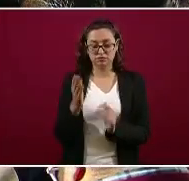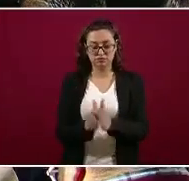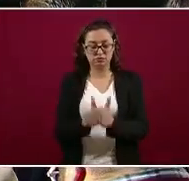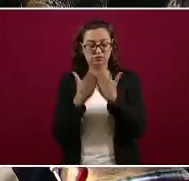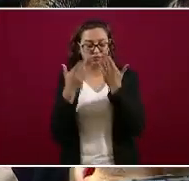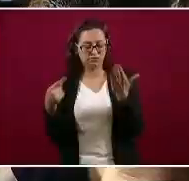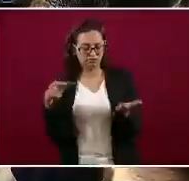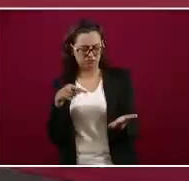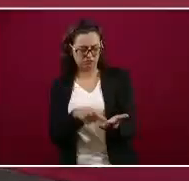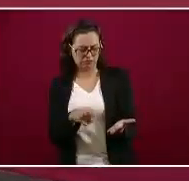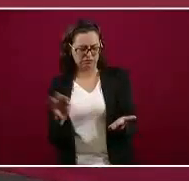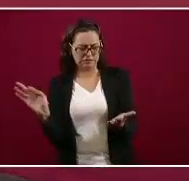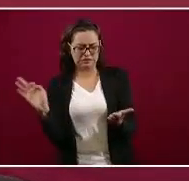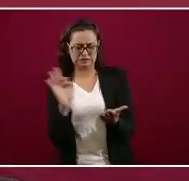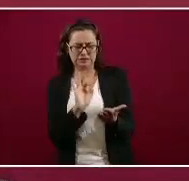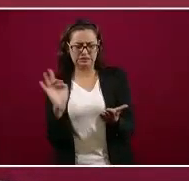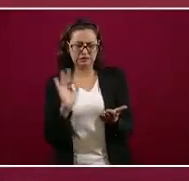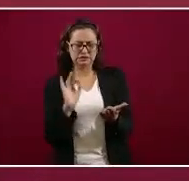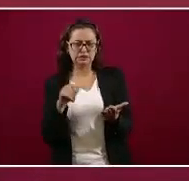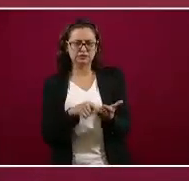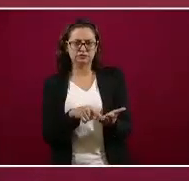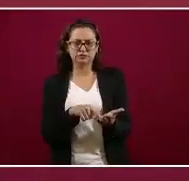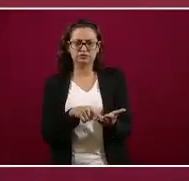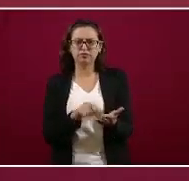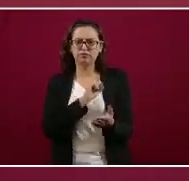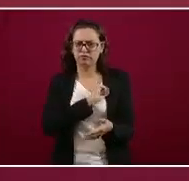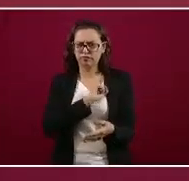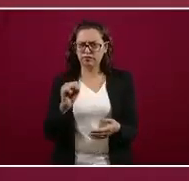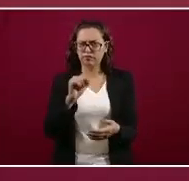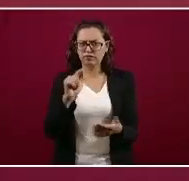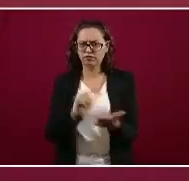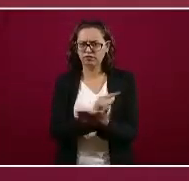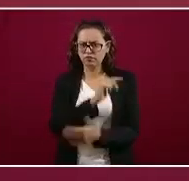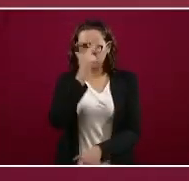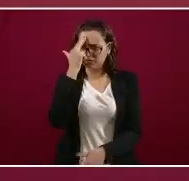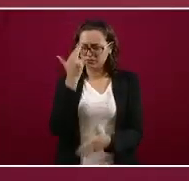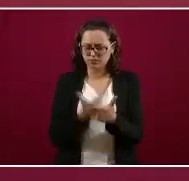posible hecho delictivo